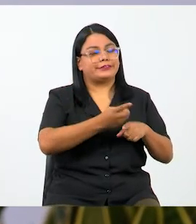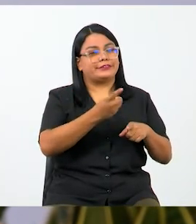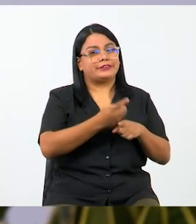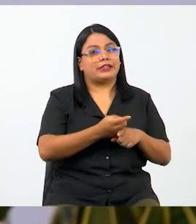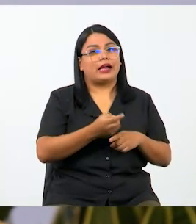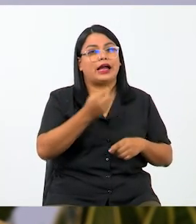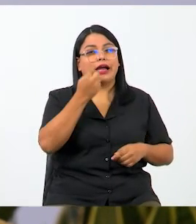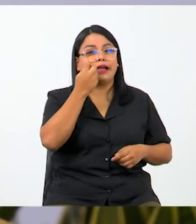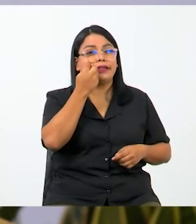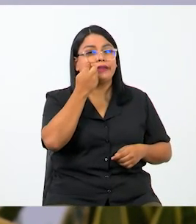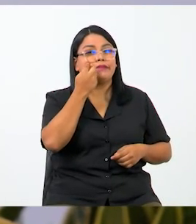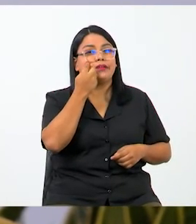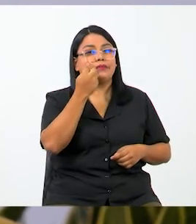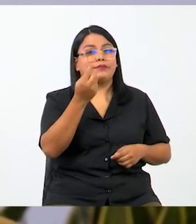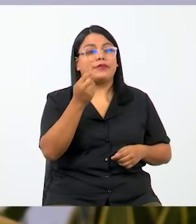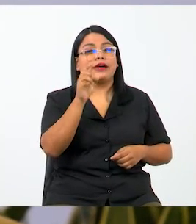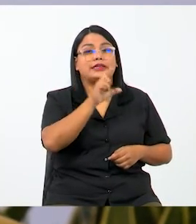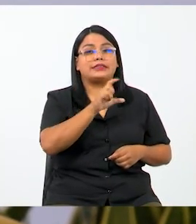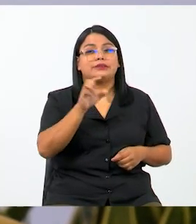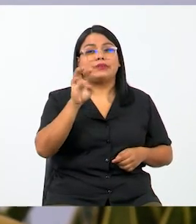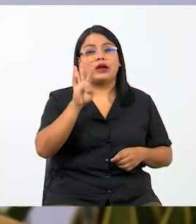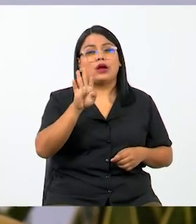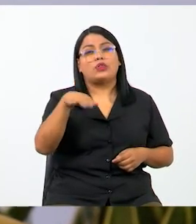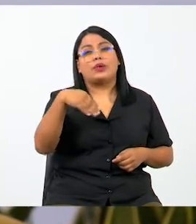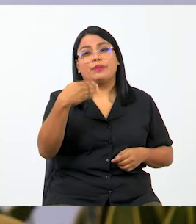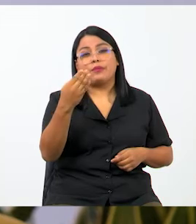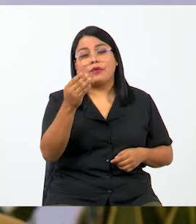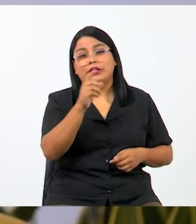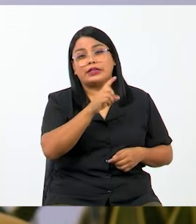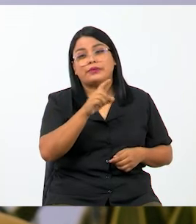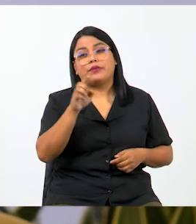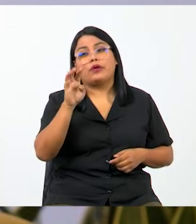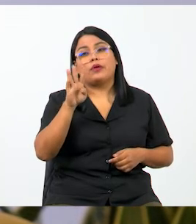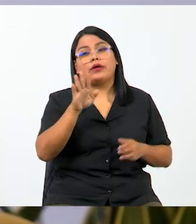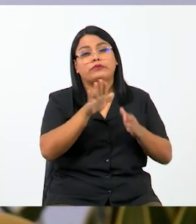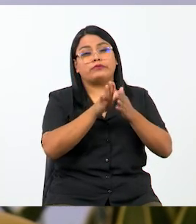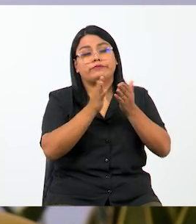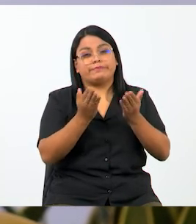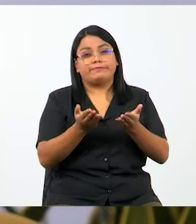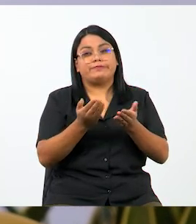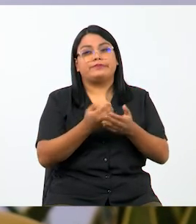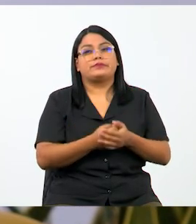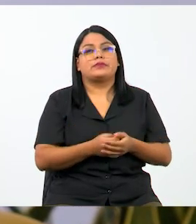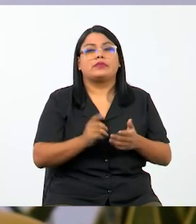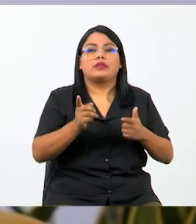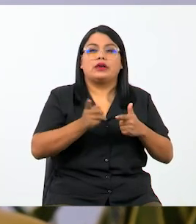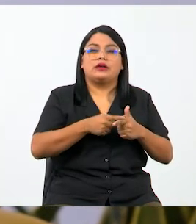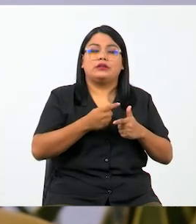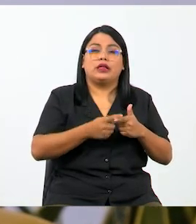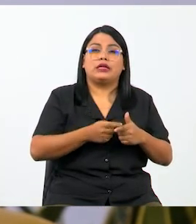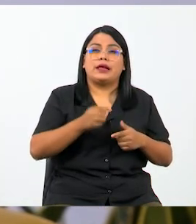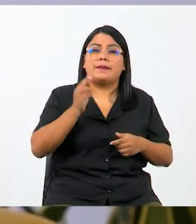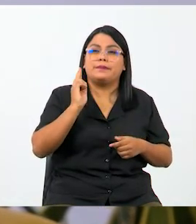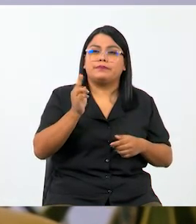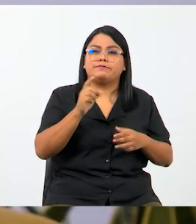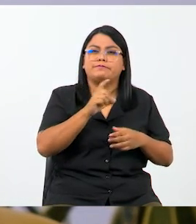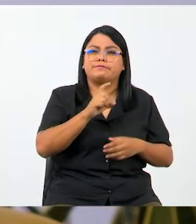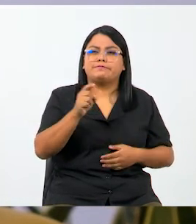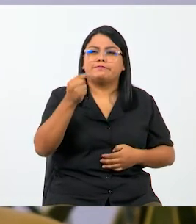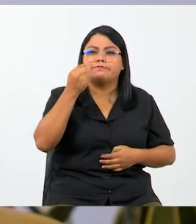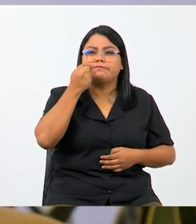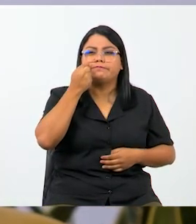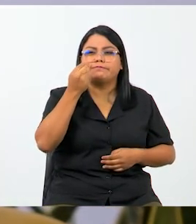semana 4 o después de la semana 4 del libro de texto. Entonces, en esta misma semana la encontraremos en la guía